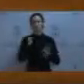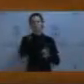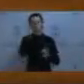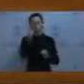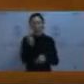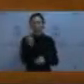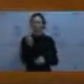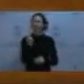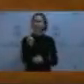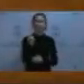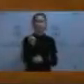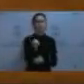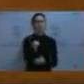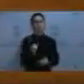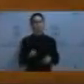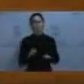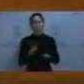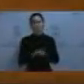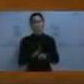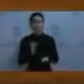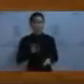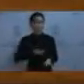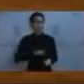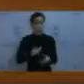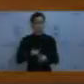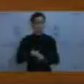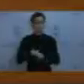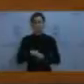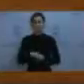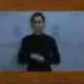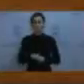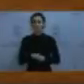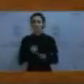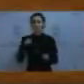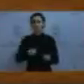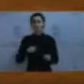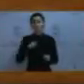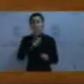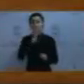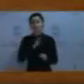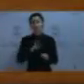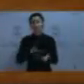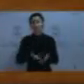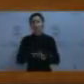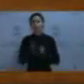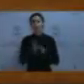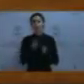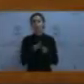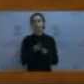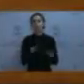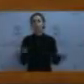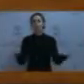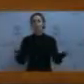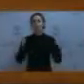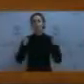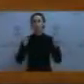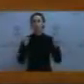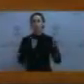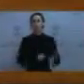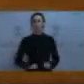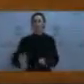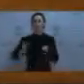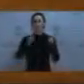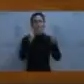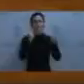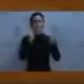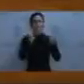pilar básico del municipalismo asturiano, y hoy por hoy en peligro de extinción. Son los grandes defensores de